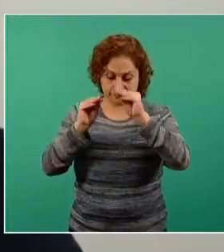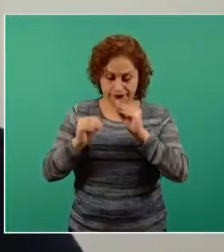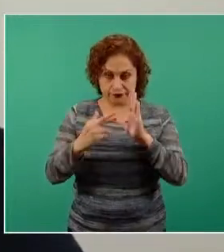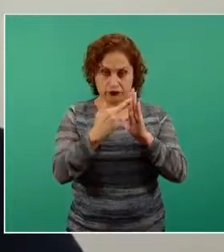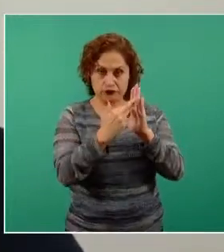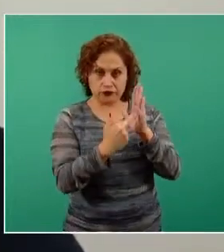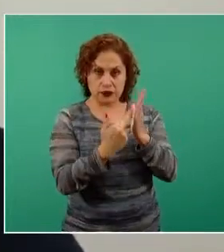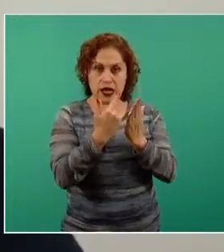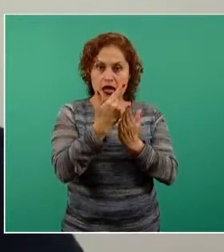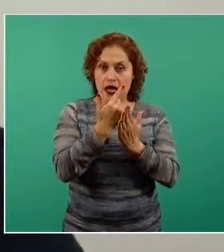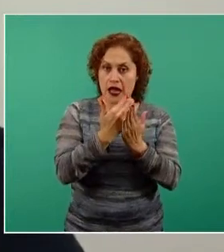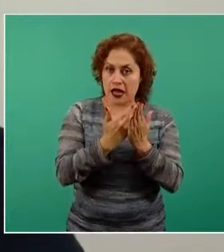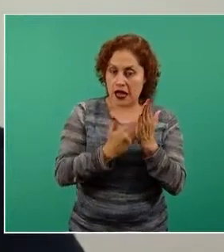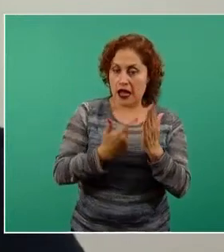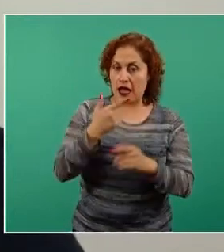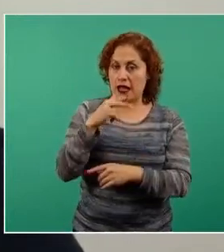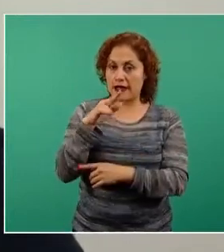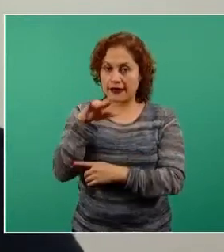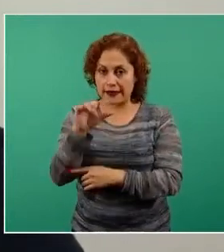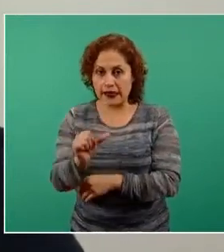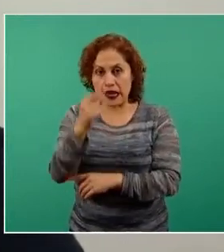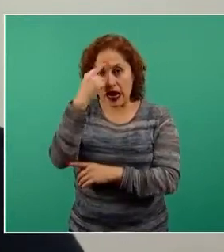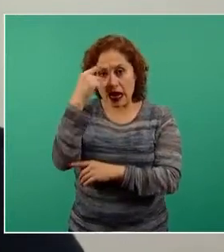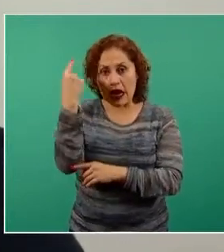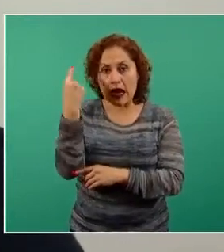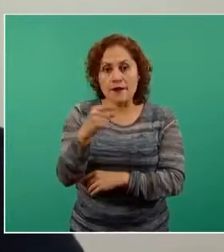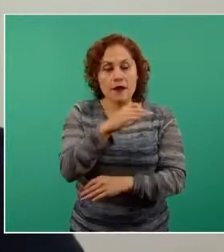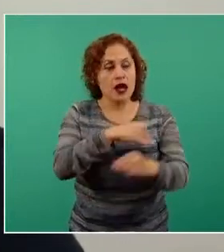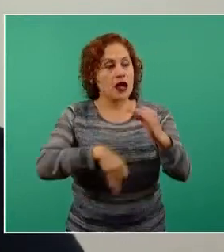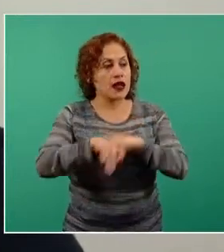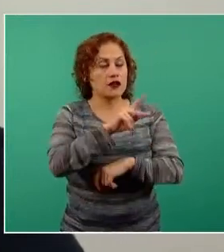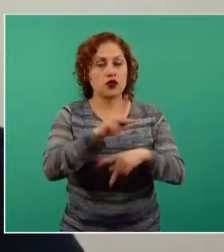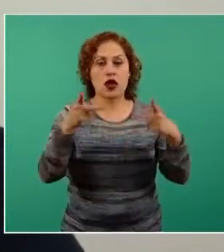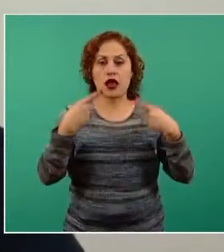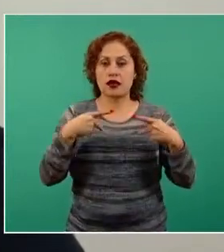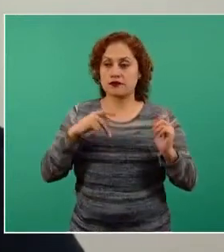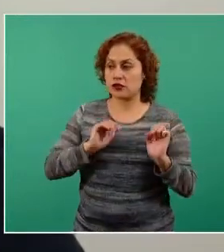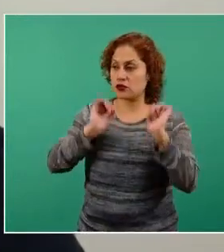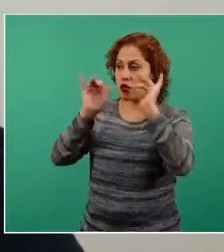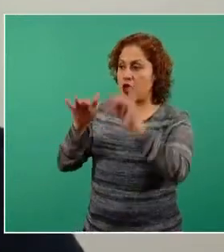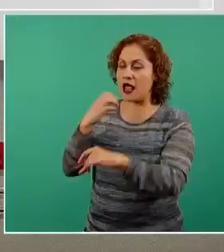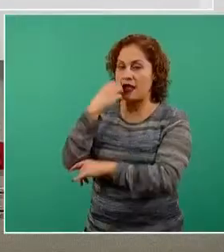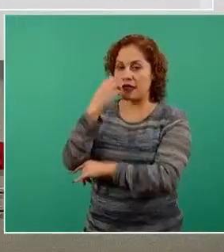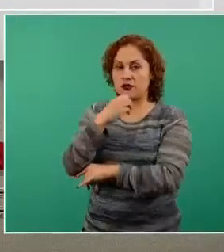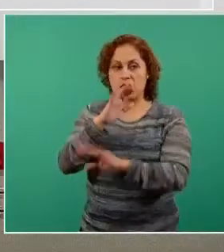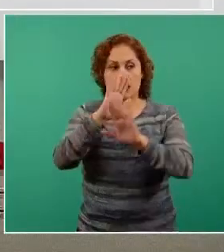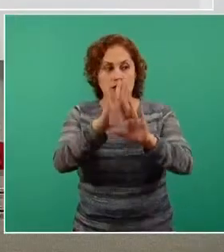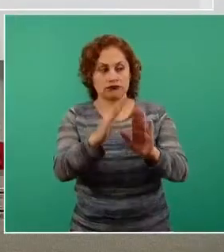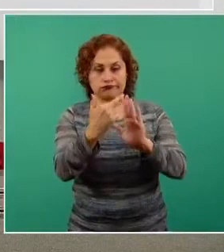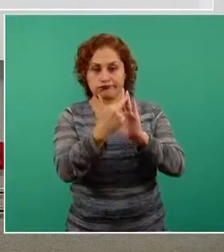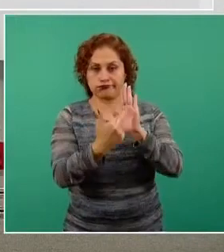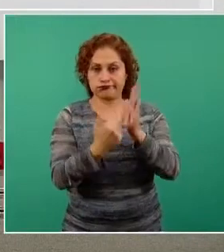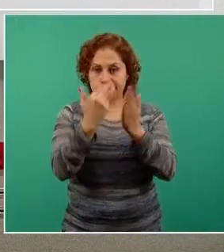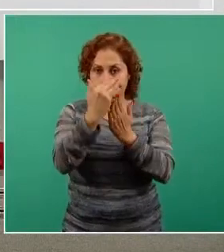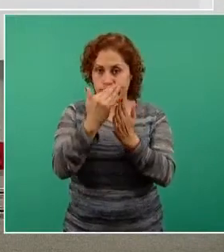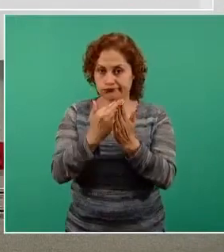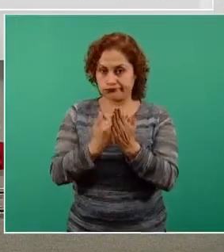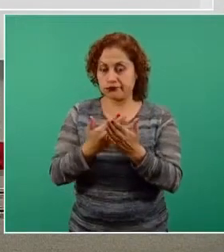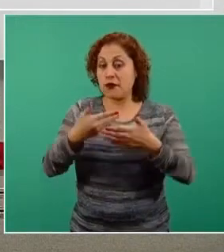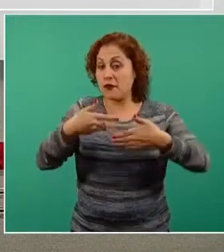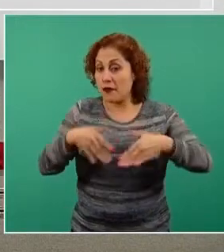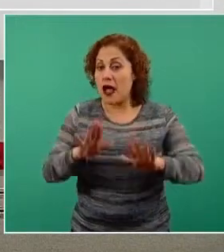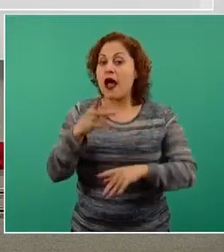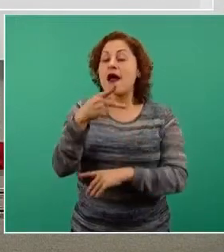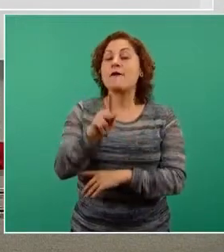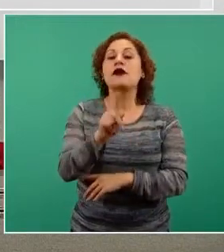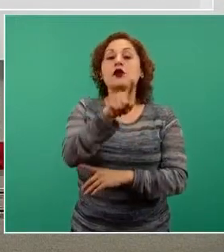plan con el cual esto pueda realizarse de seguro en siguientes semanas, recordando que tiene que pasar un tiempo necesario para que